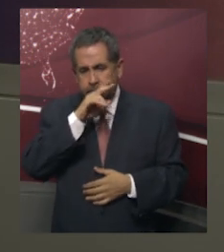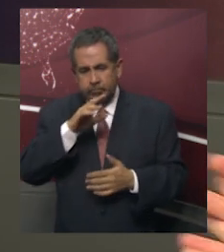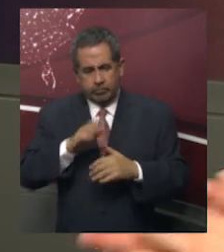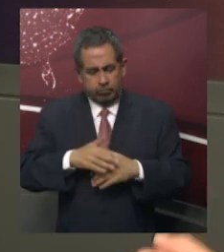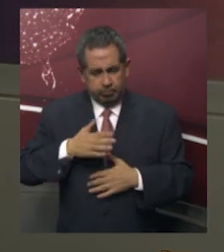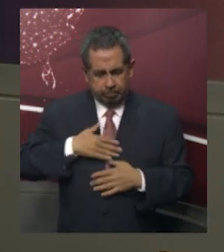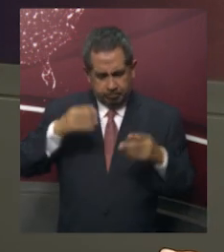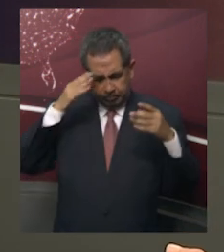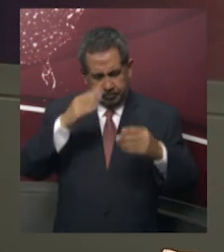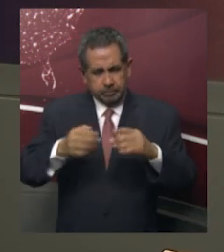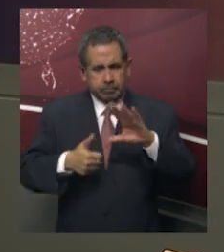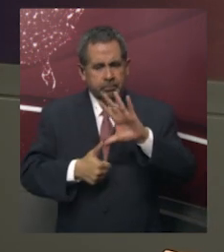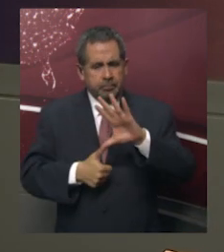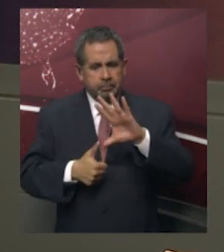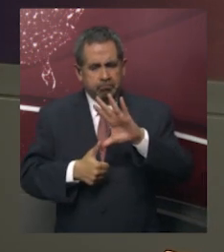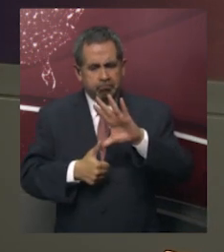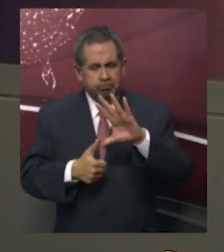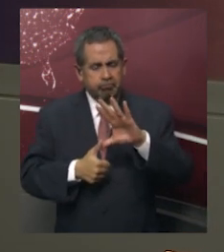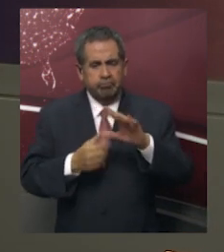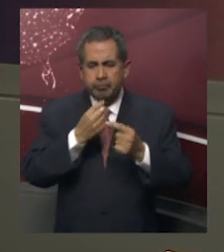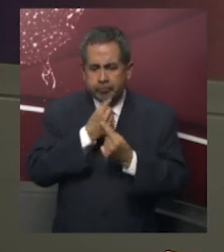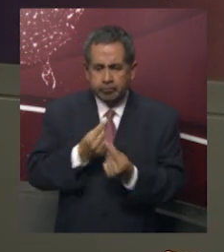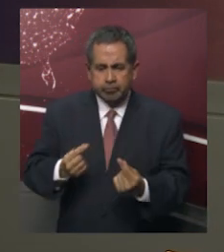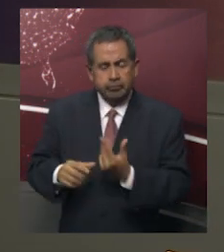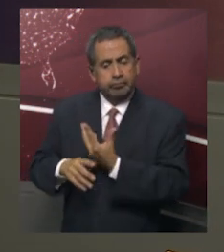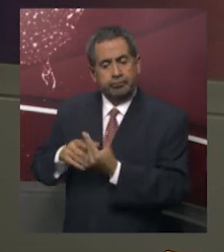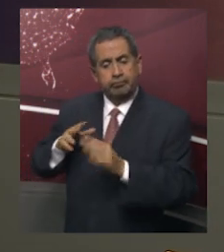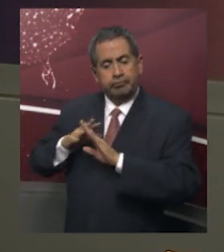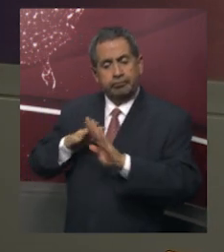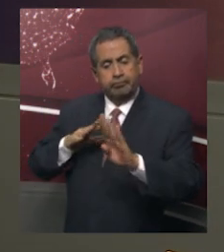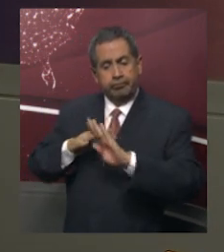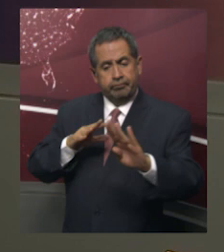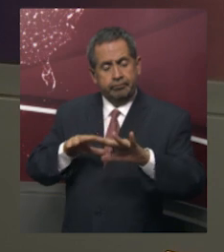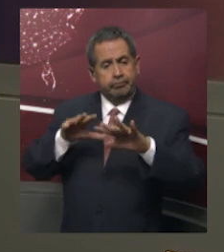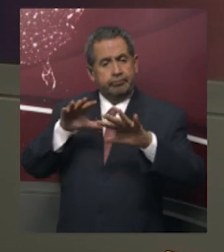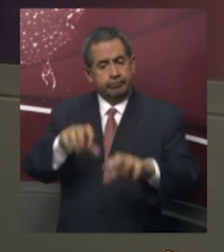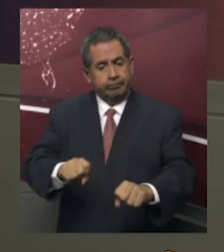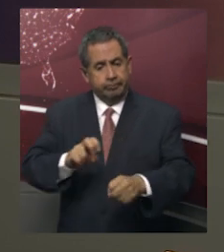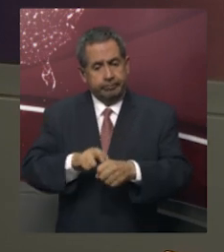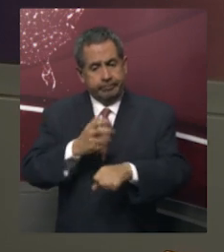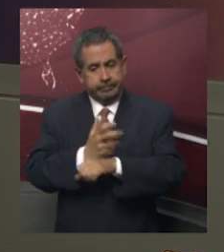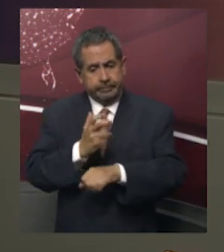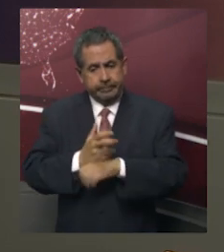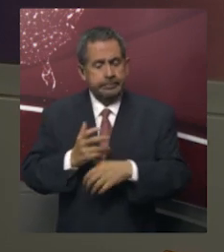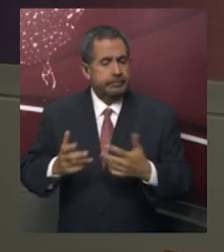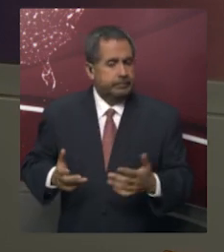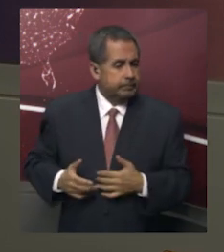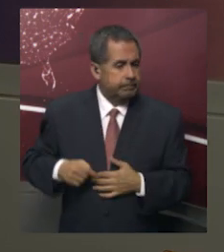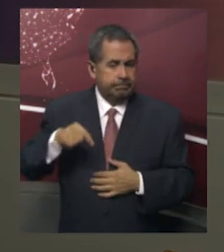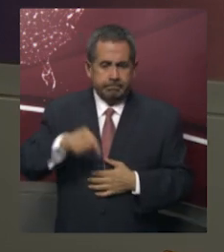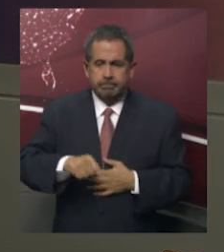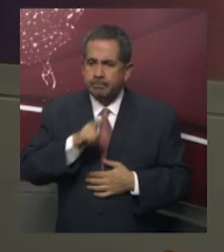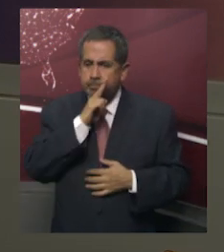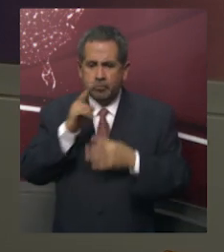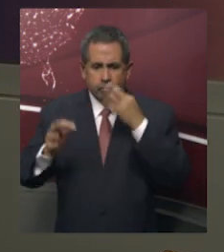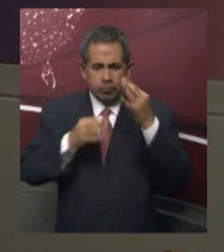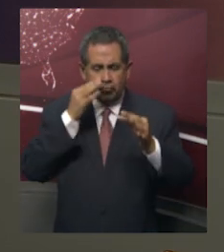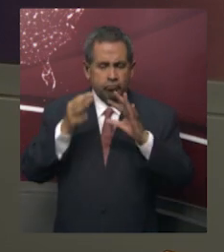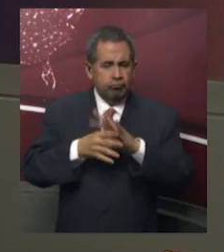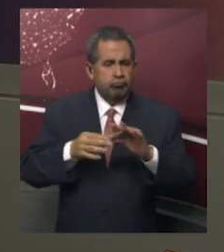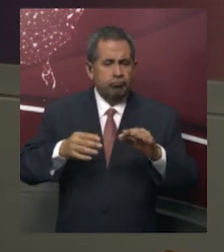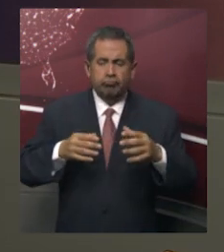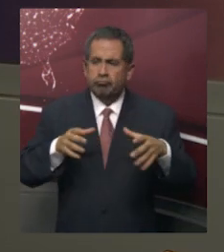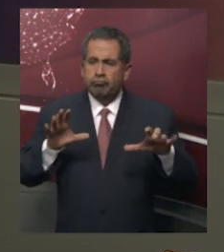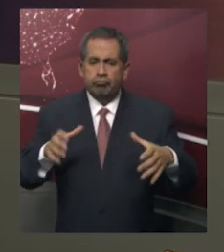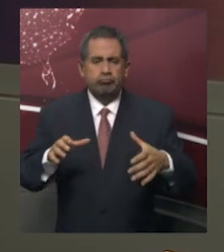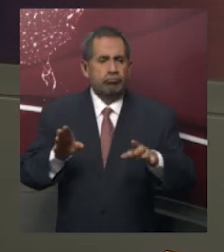nuestra región, América del Norte, el tema de los niños migrantes detenidos en la Unión Americana. Hemos transmitido aquí en Noticias del Congreso imágenes desgarradoras,